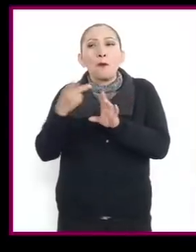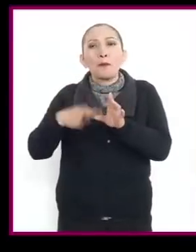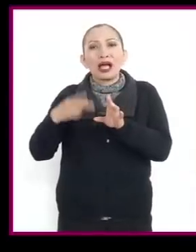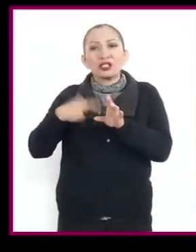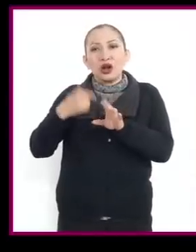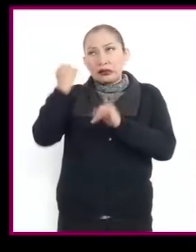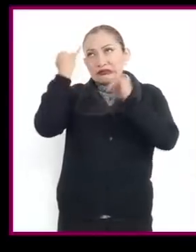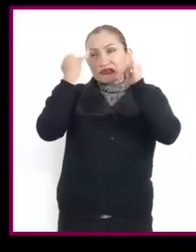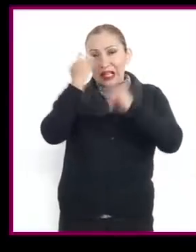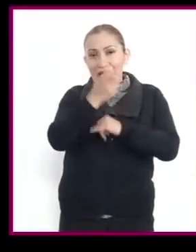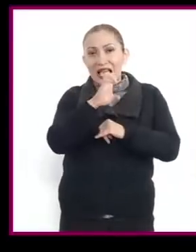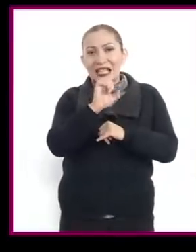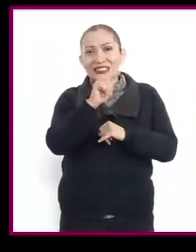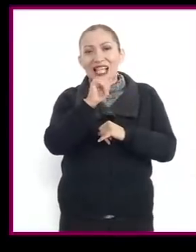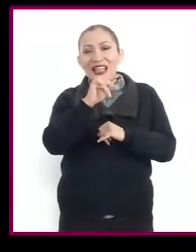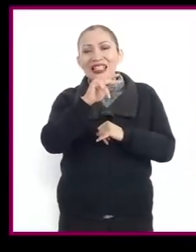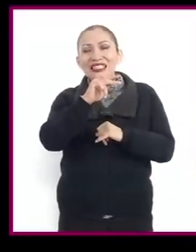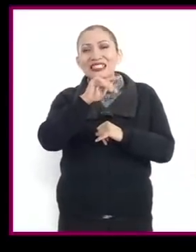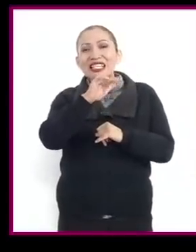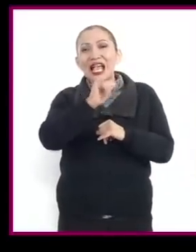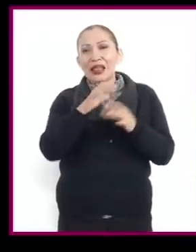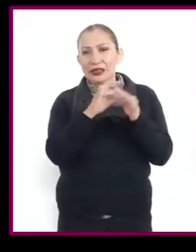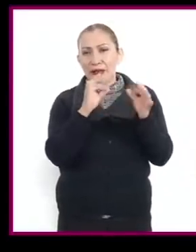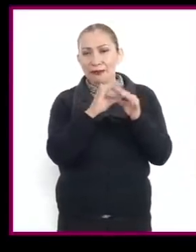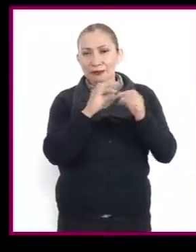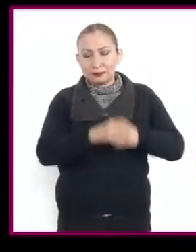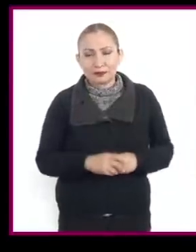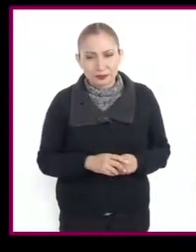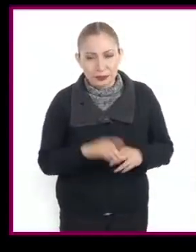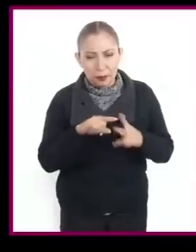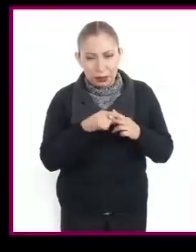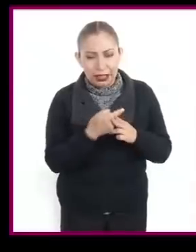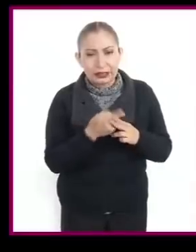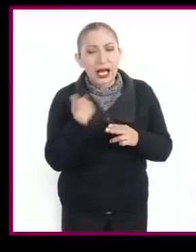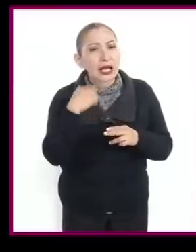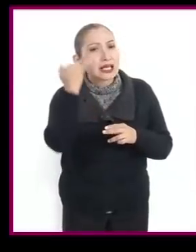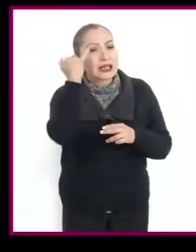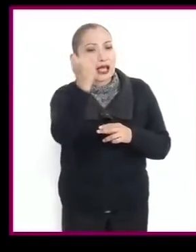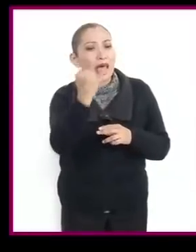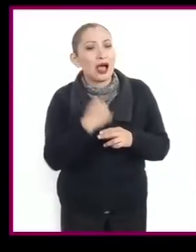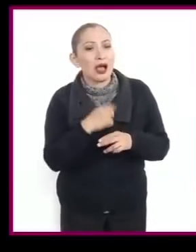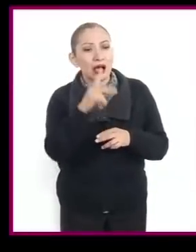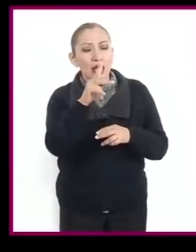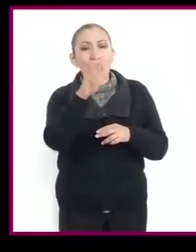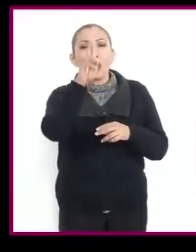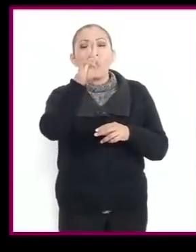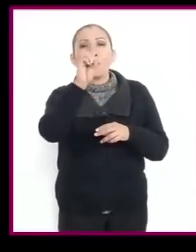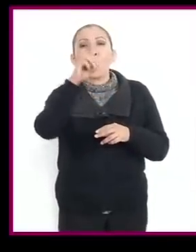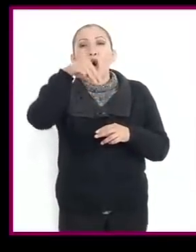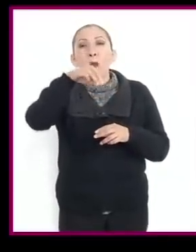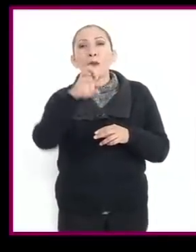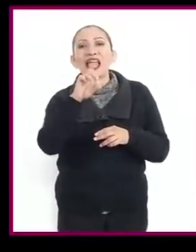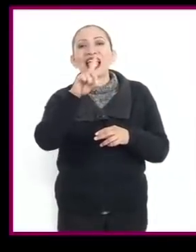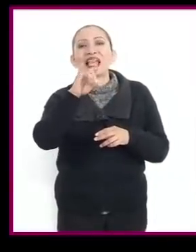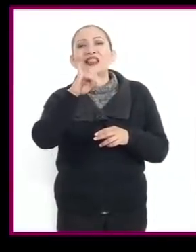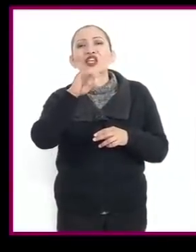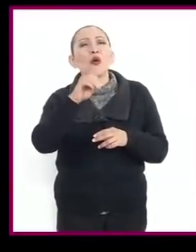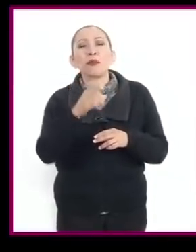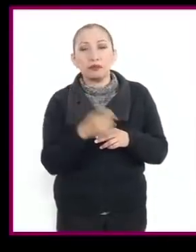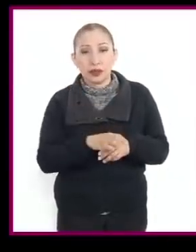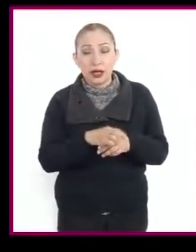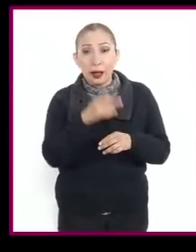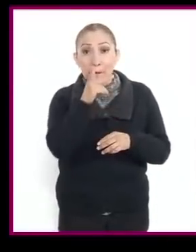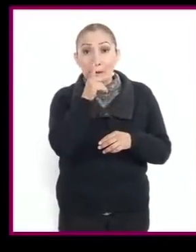gentes que desarrollaron la estadística descriptiva. ¿Cómo lo hicieron? Empecemos con la idea del promedio. Promedio. En